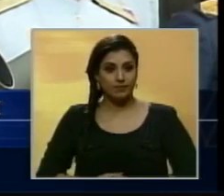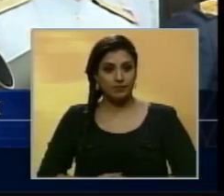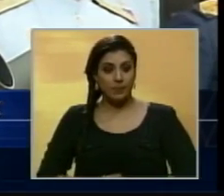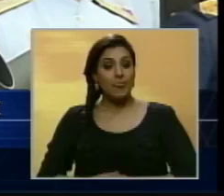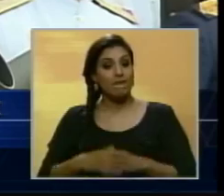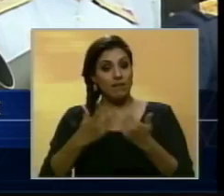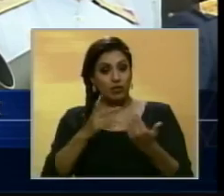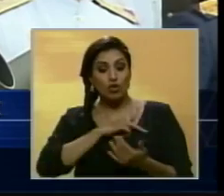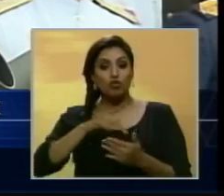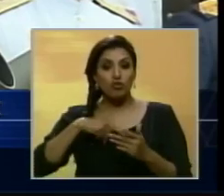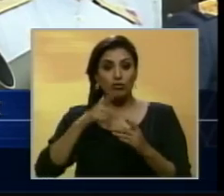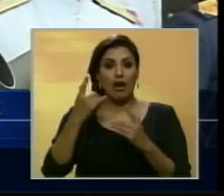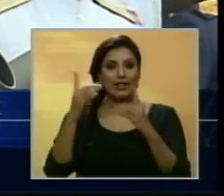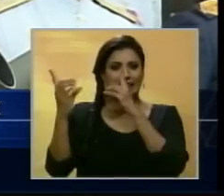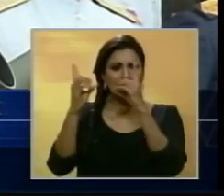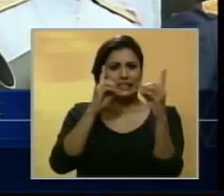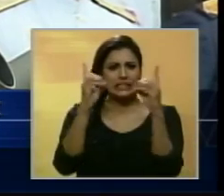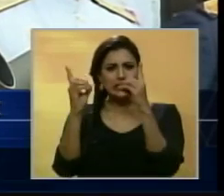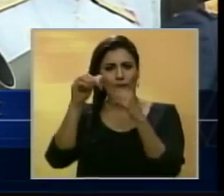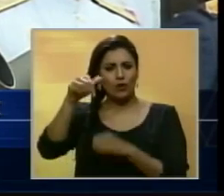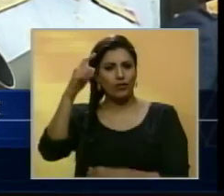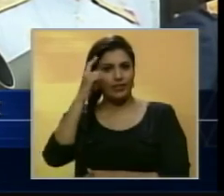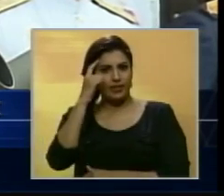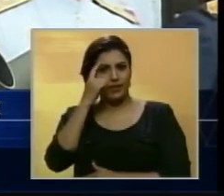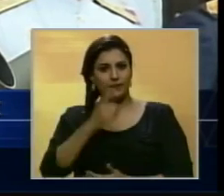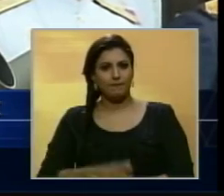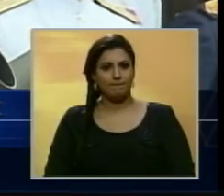Y en eso nos estamos debatiendo hoy en día.